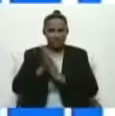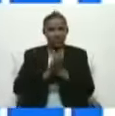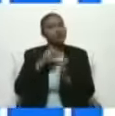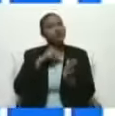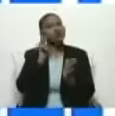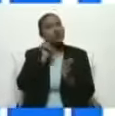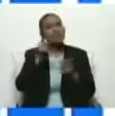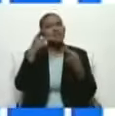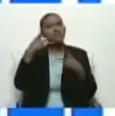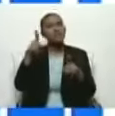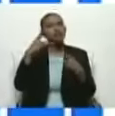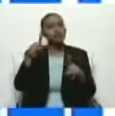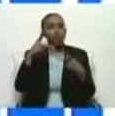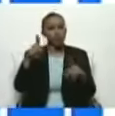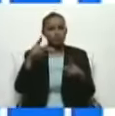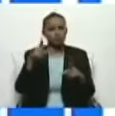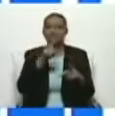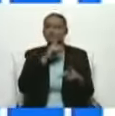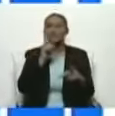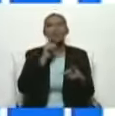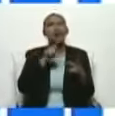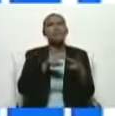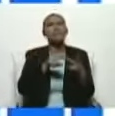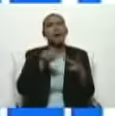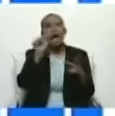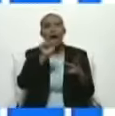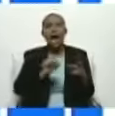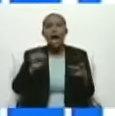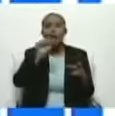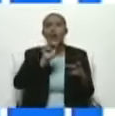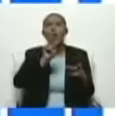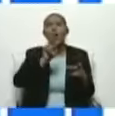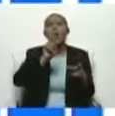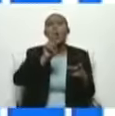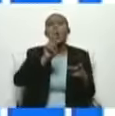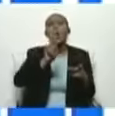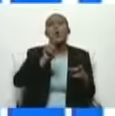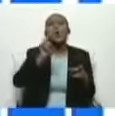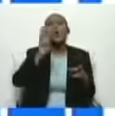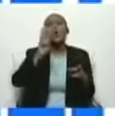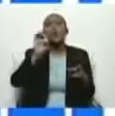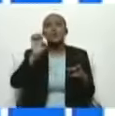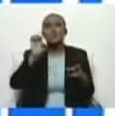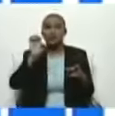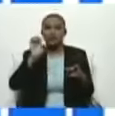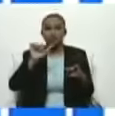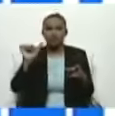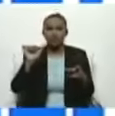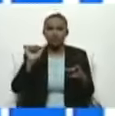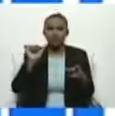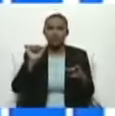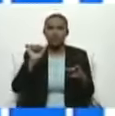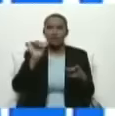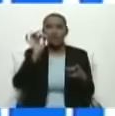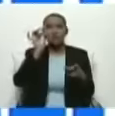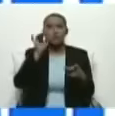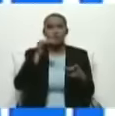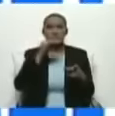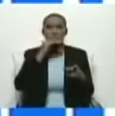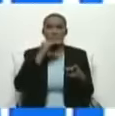día, Urbe Chus, se llama, una señora, ¿no? Se molestan conmigo porque la cité, pero me salió en TikTok, en el